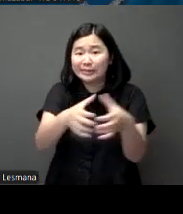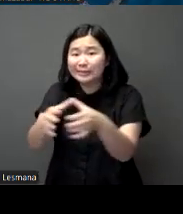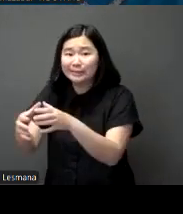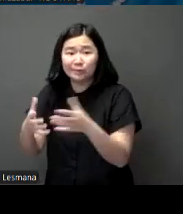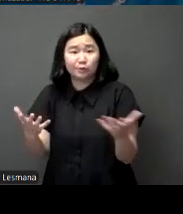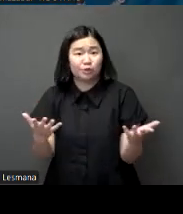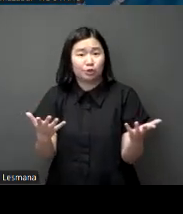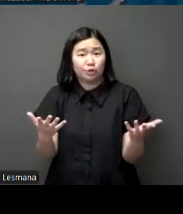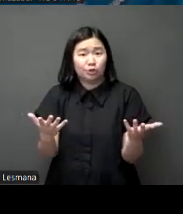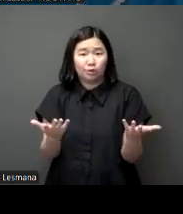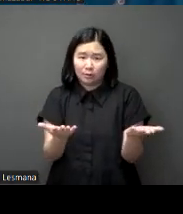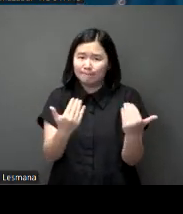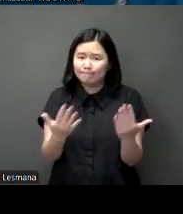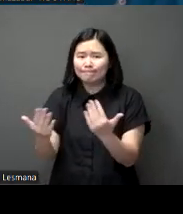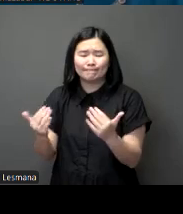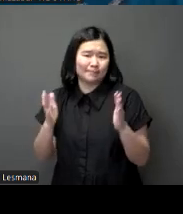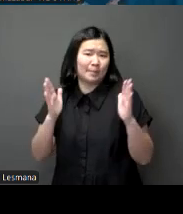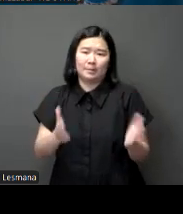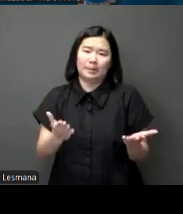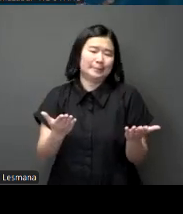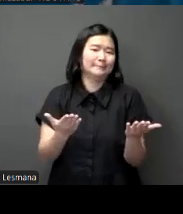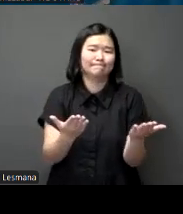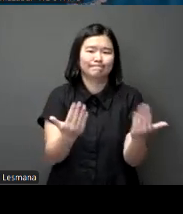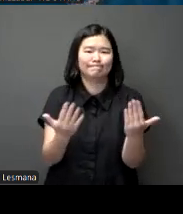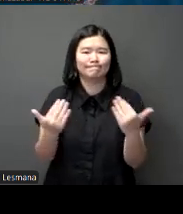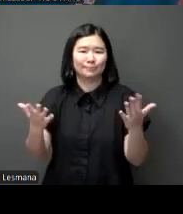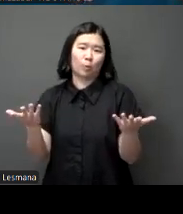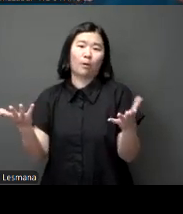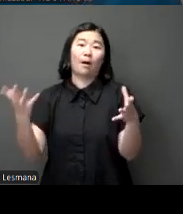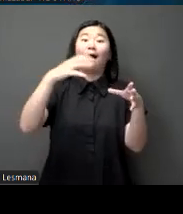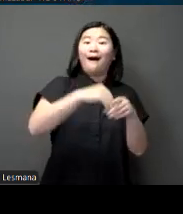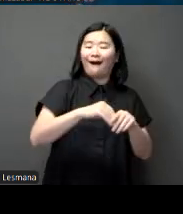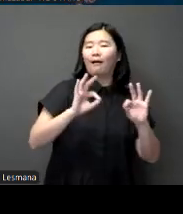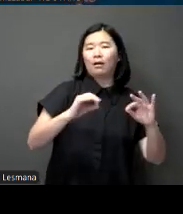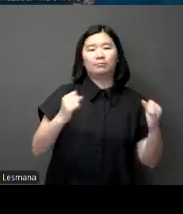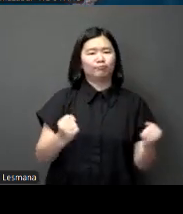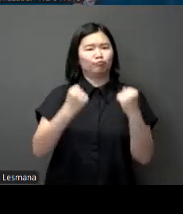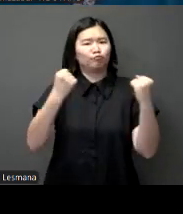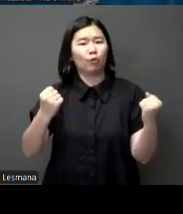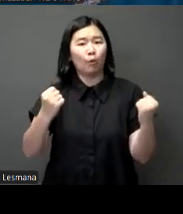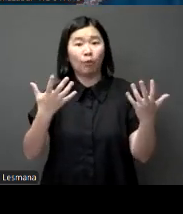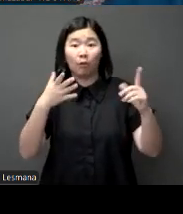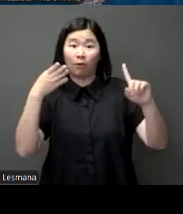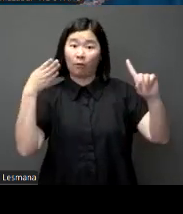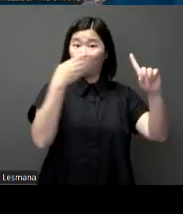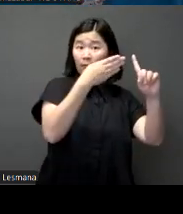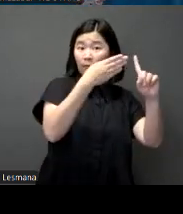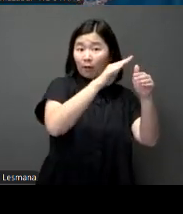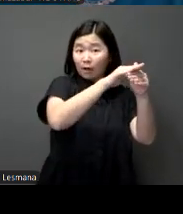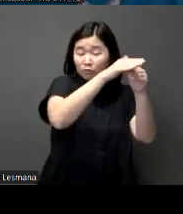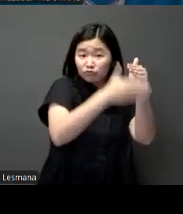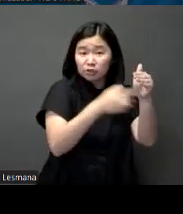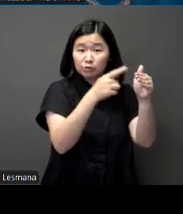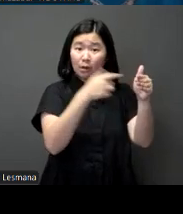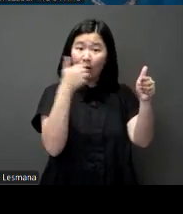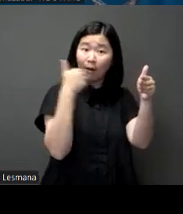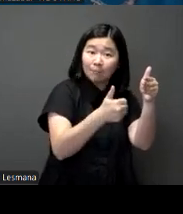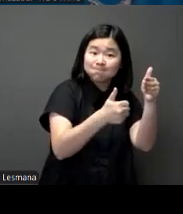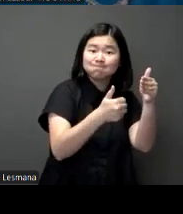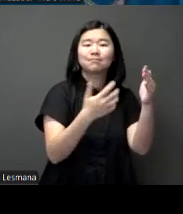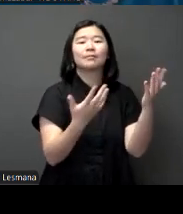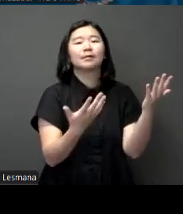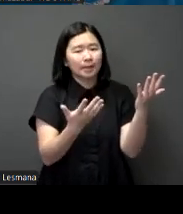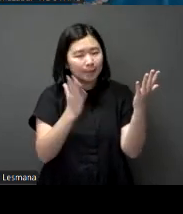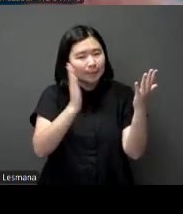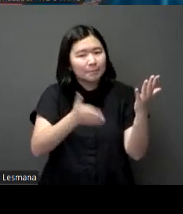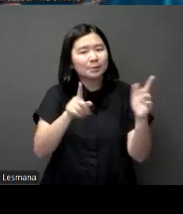ver los resultados y atribuir los cambios que podemos lograr en el programa en términos de resultados a las acciones que